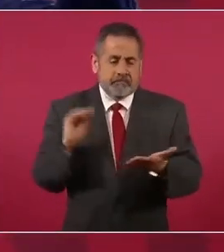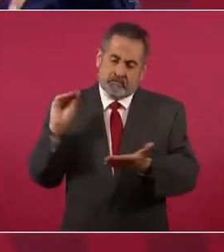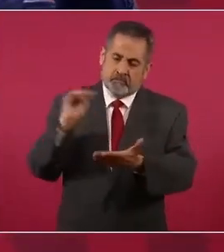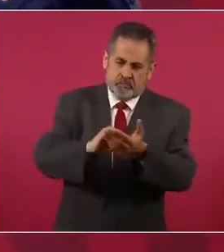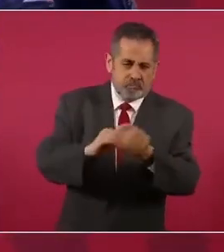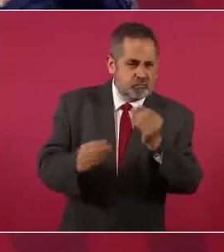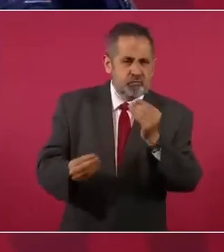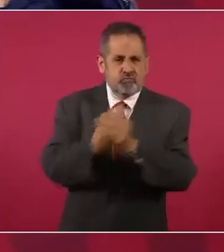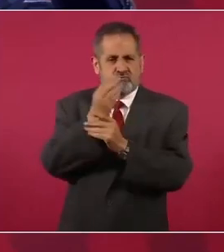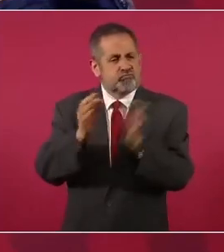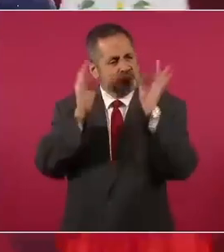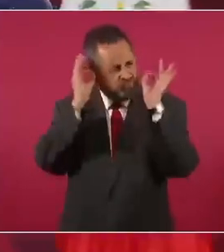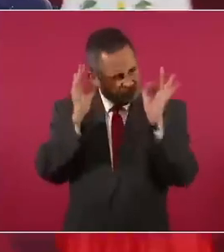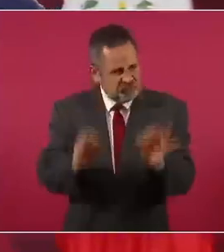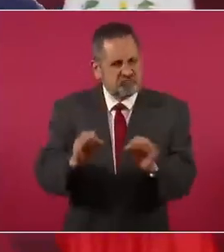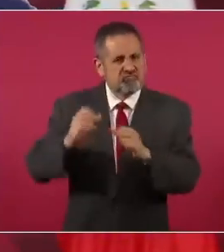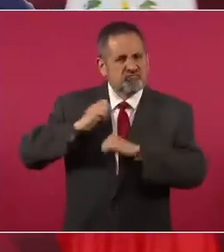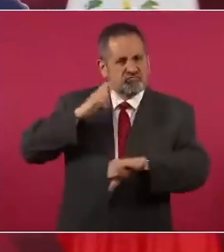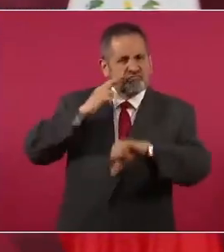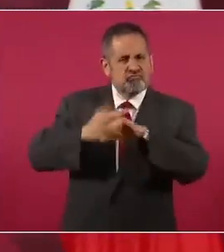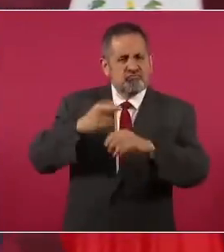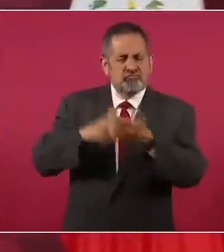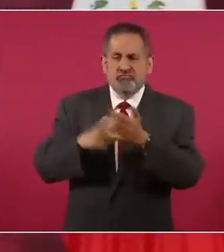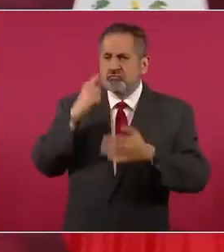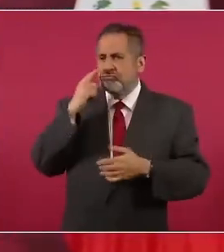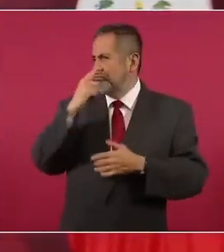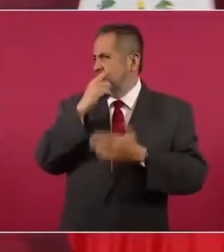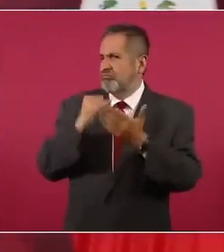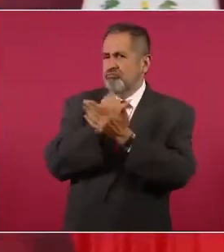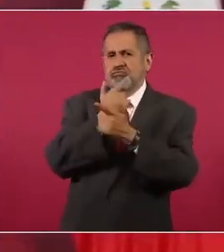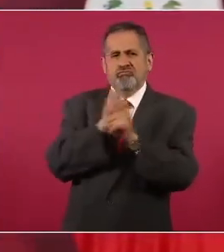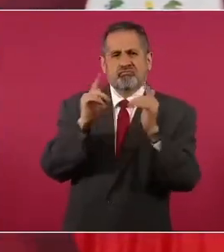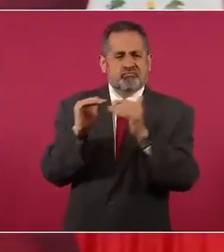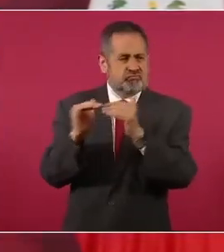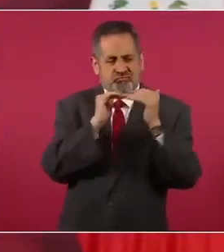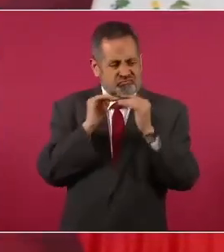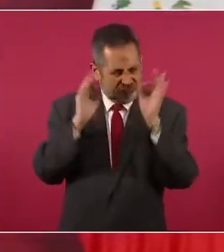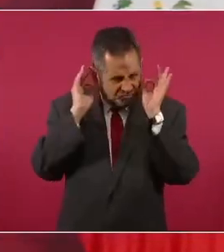en México una auténtica democracia.